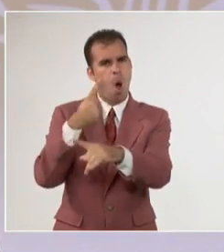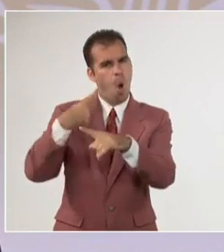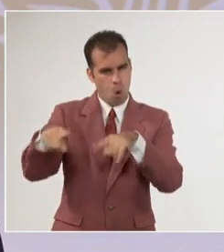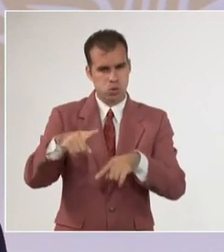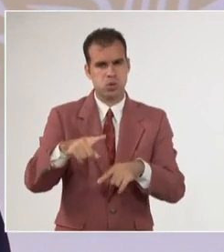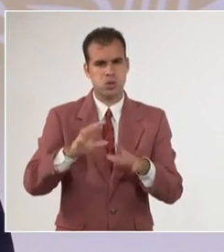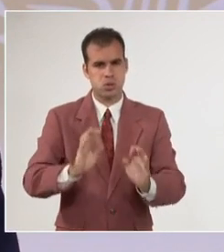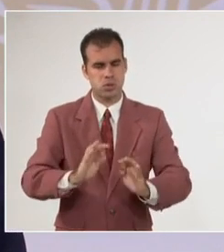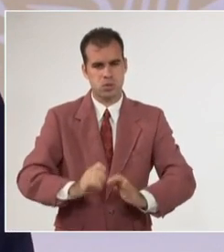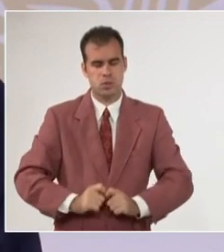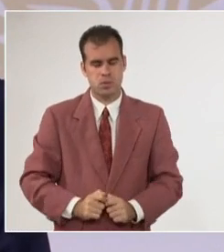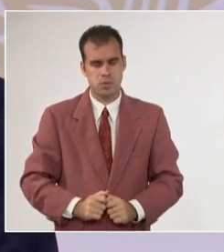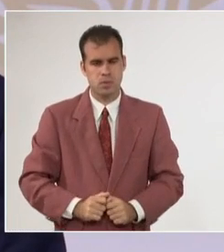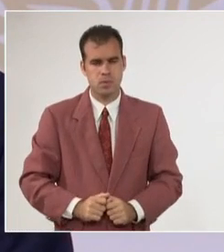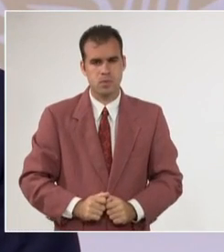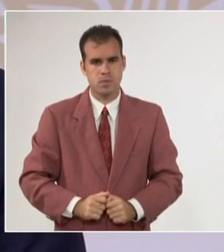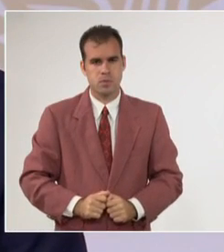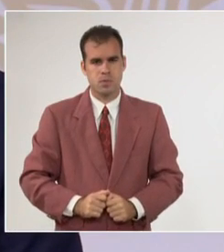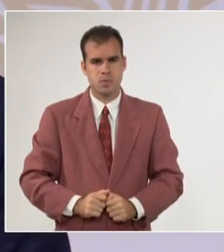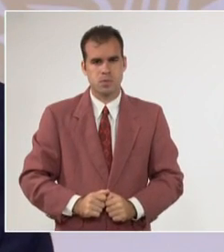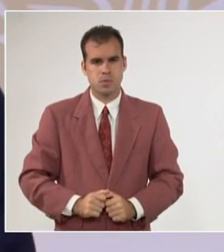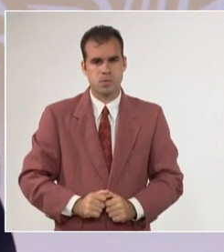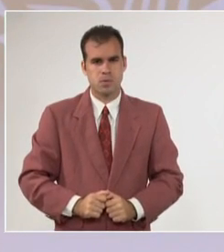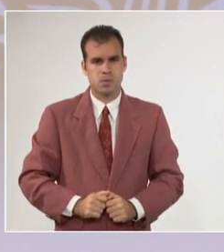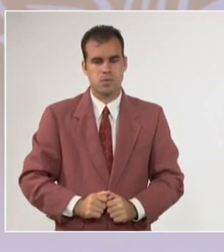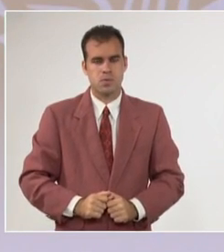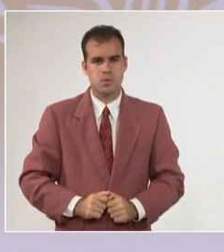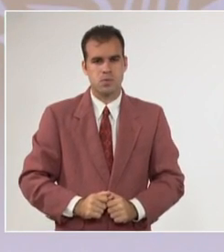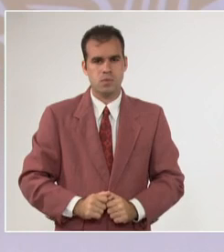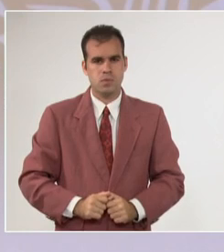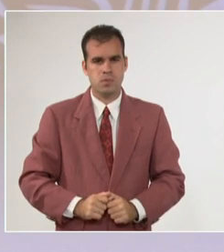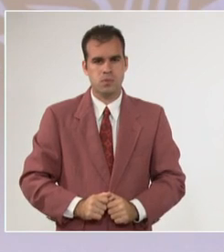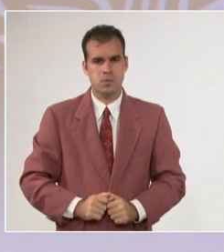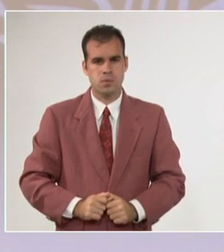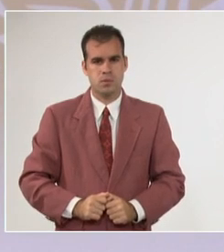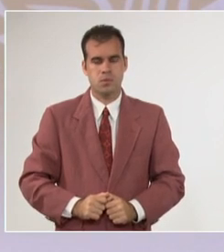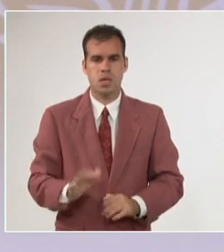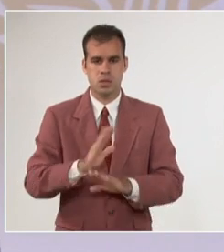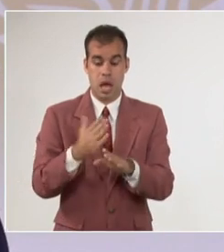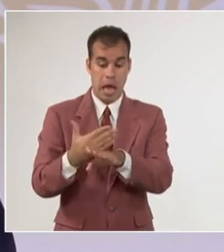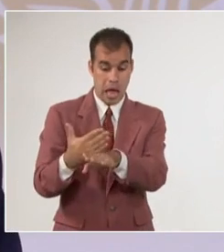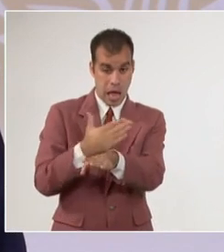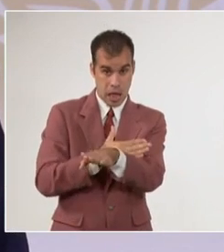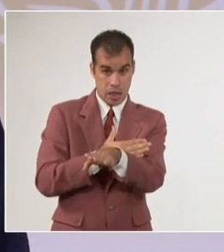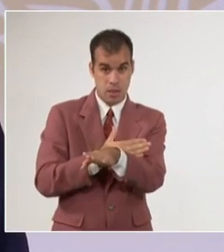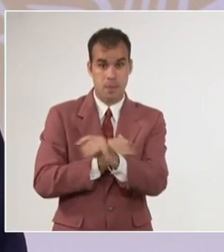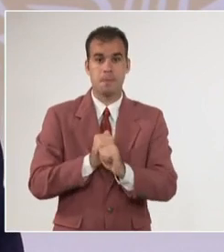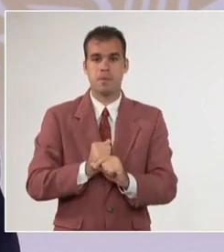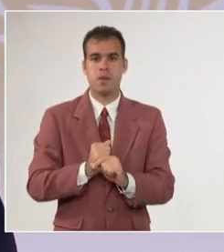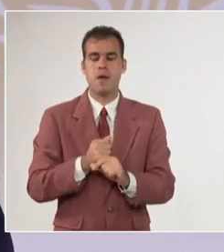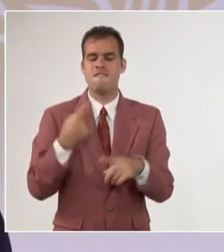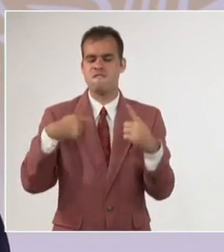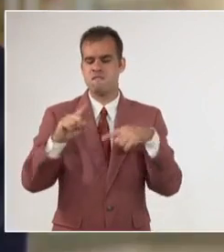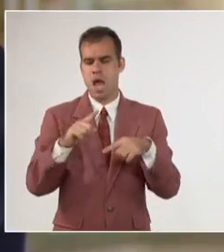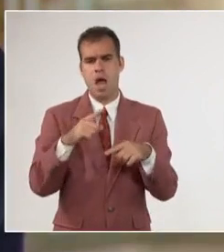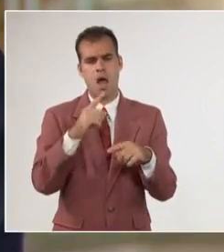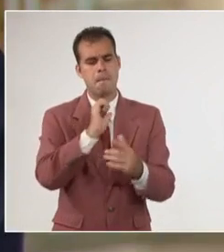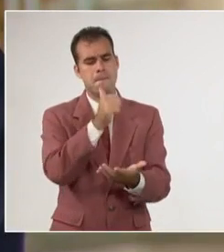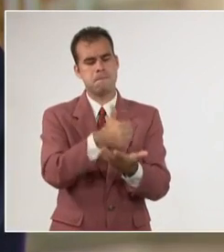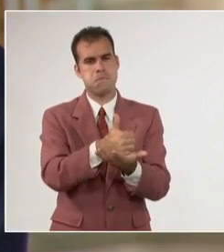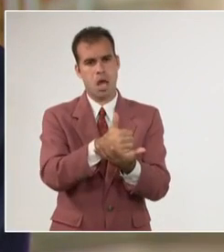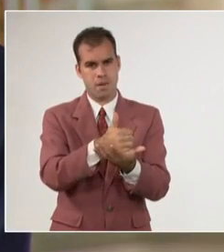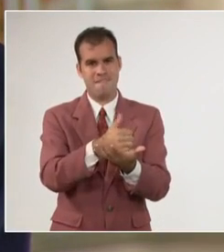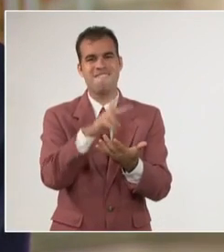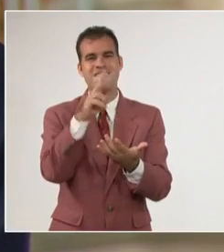de América. Años antes, en camino a Veracruz, Martí deja escrito: oh México querido,